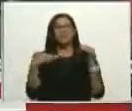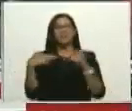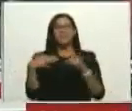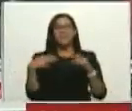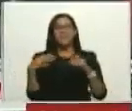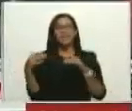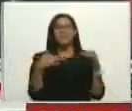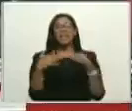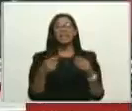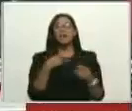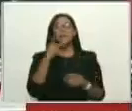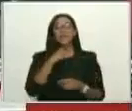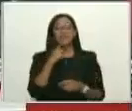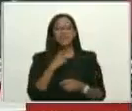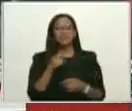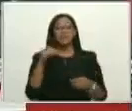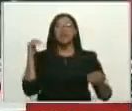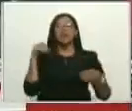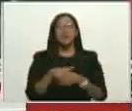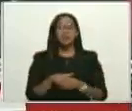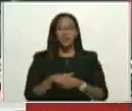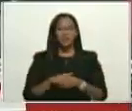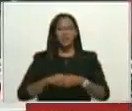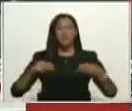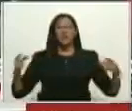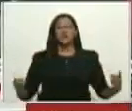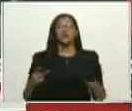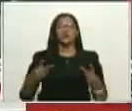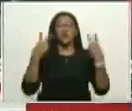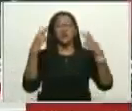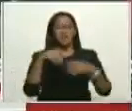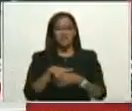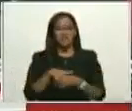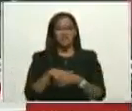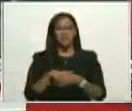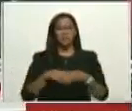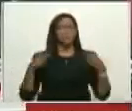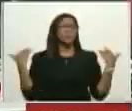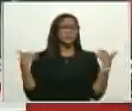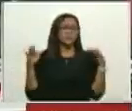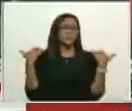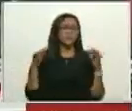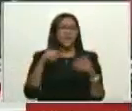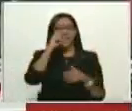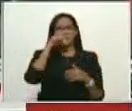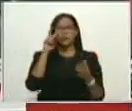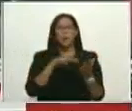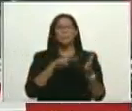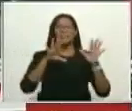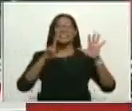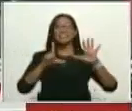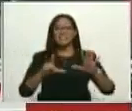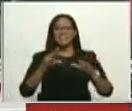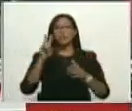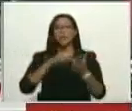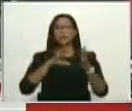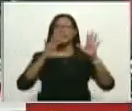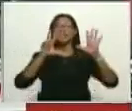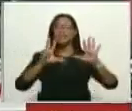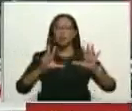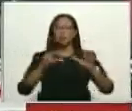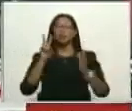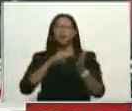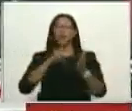política, elecciones, triunfos electorales por montones en el año 2017, 2018, en el